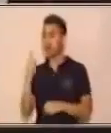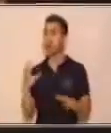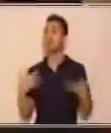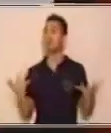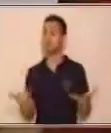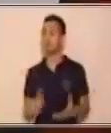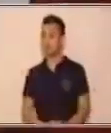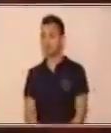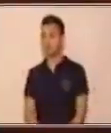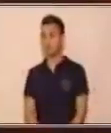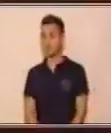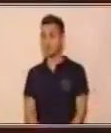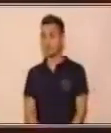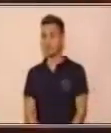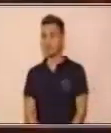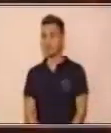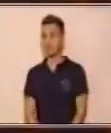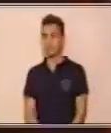Bien,